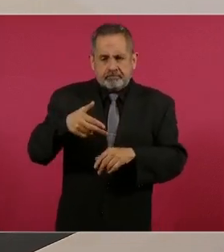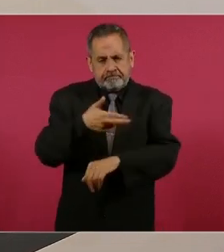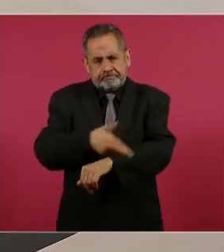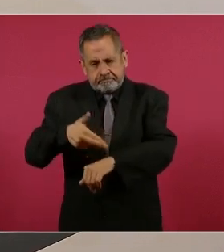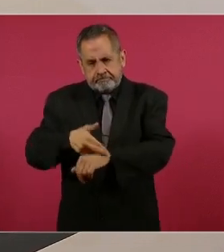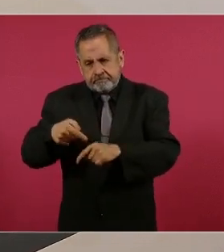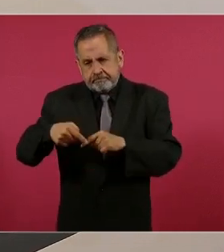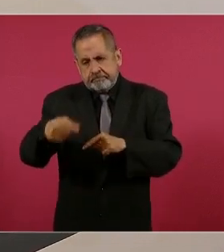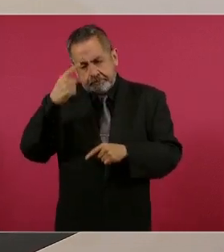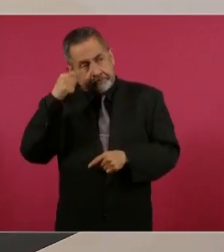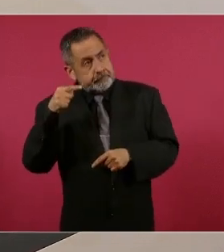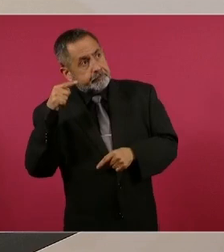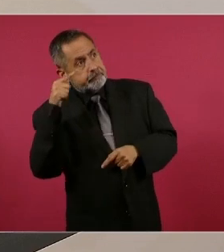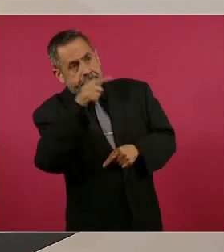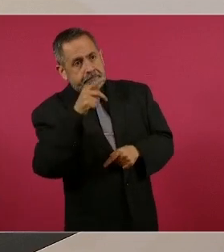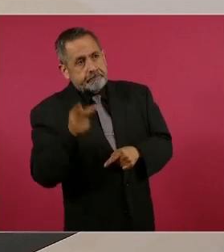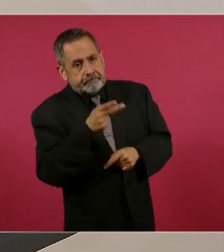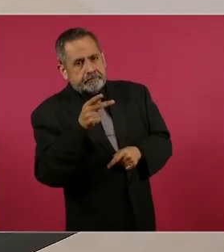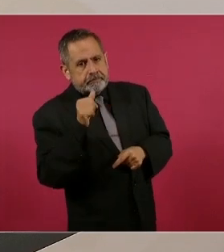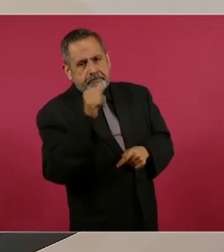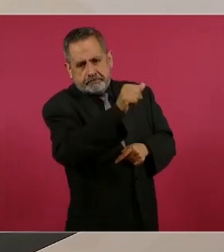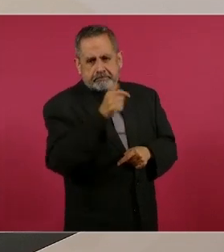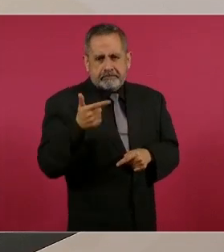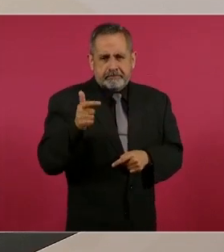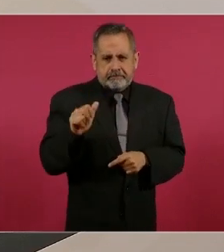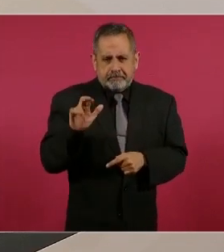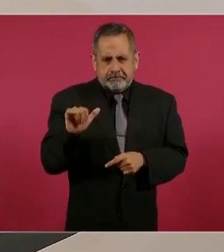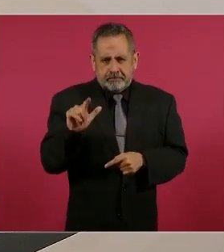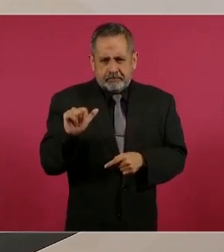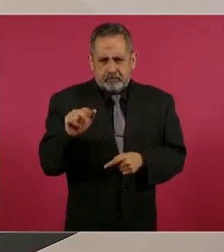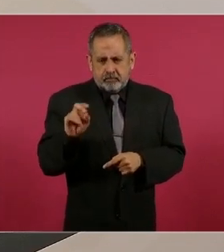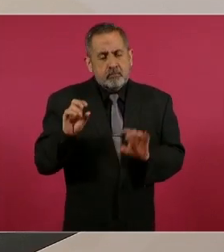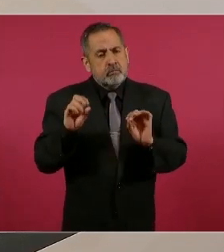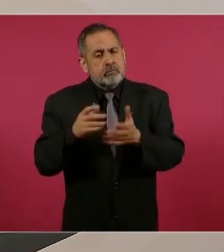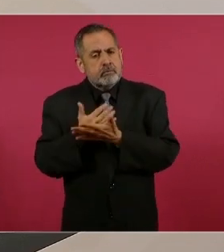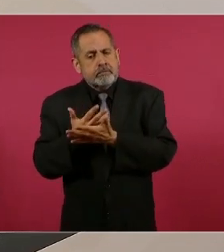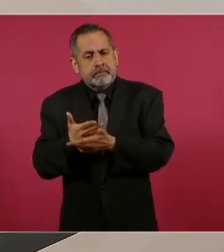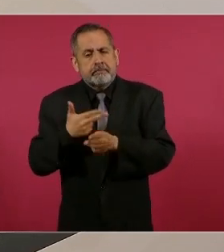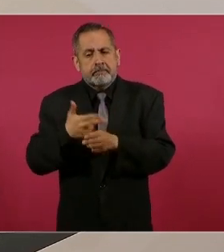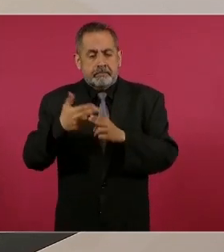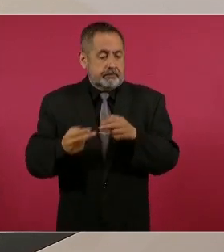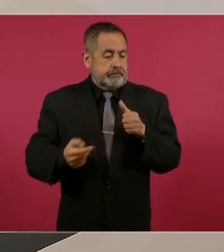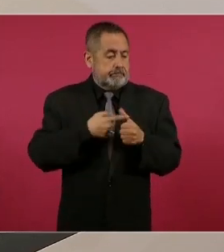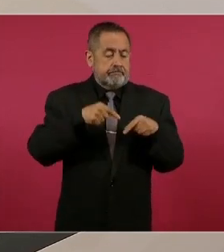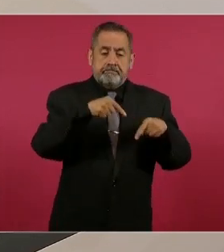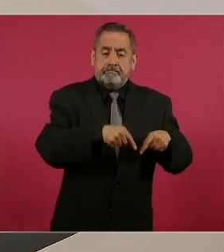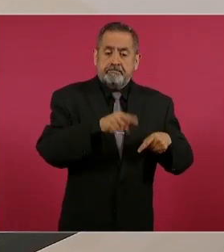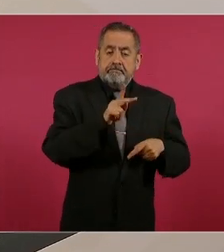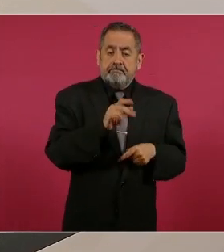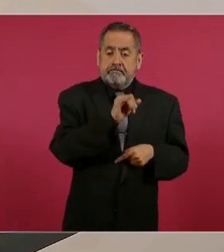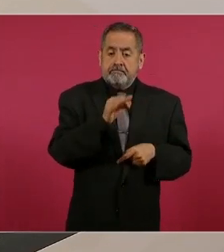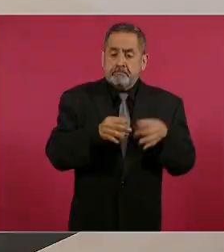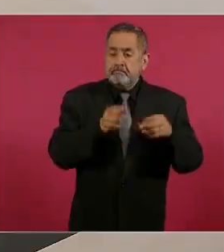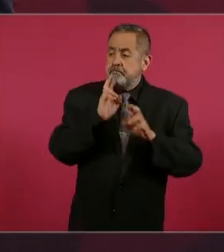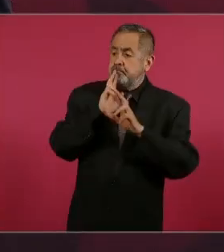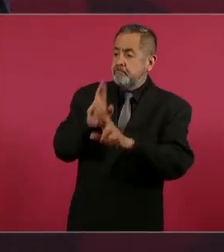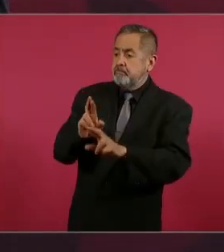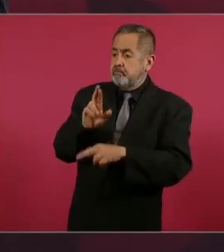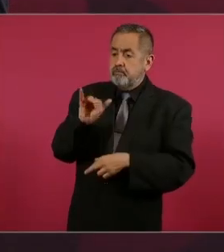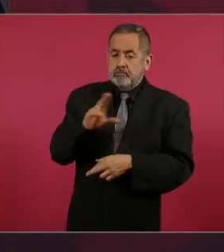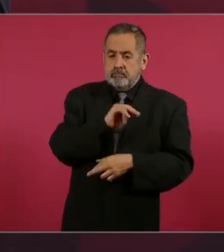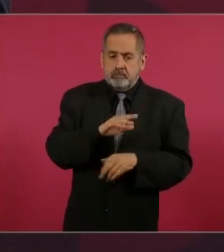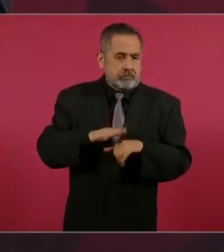o hay que esperar a que se resuelva sobre el recurso que presentaron en contra de